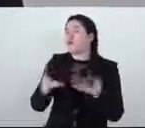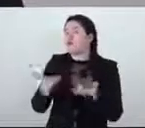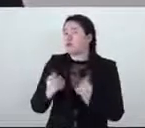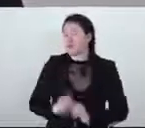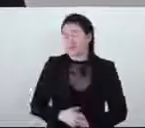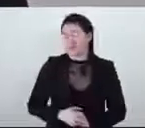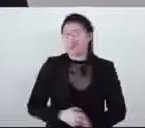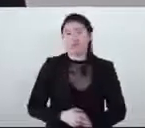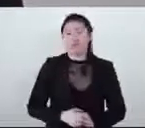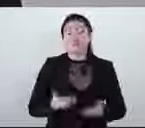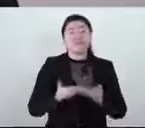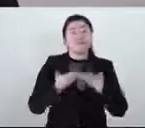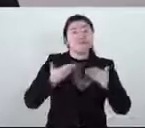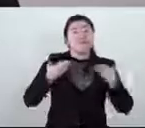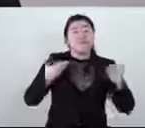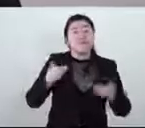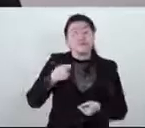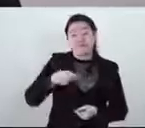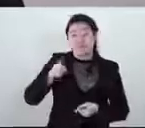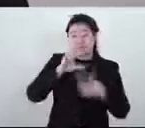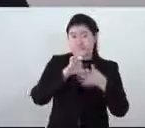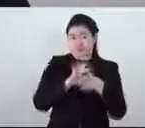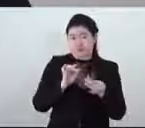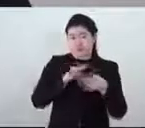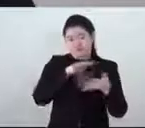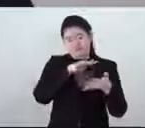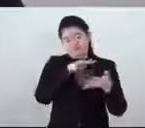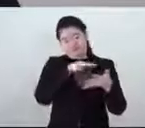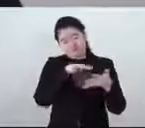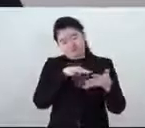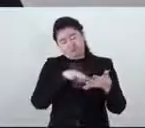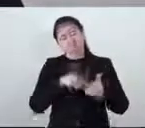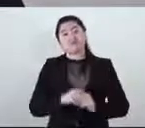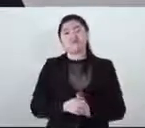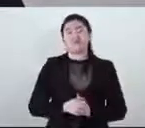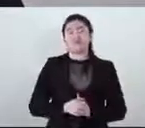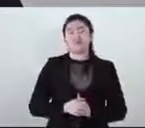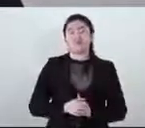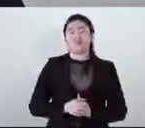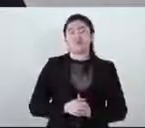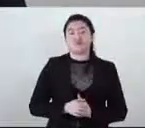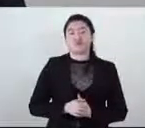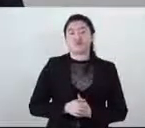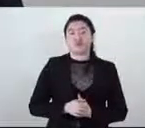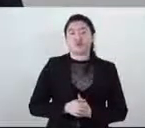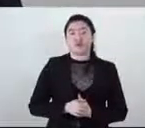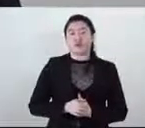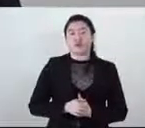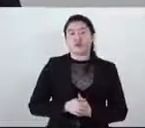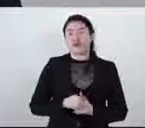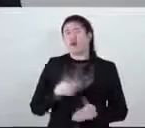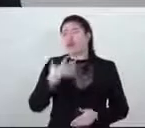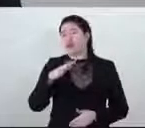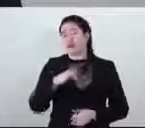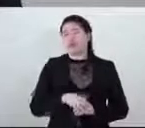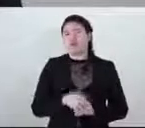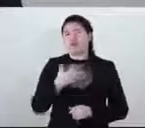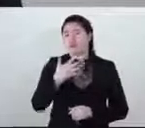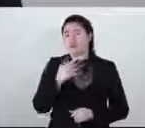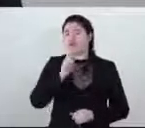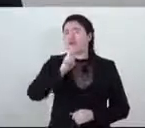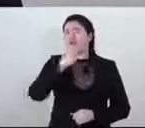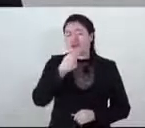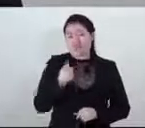A continuación, doy lectura. Punto 5, resumen de las actividades desarrolladas en la fase